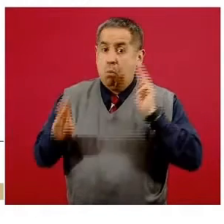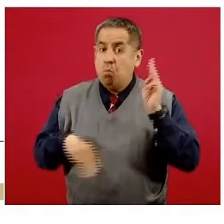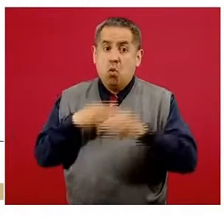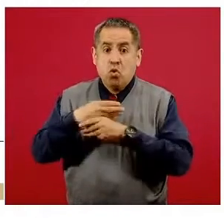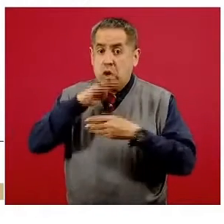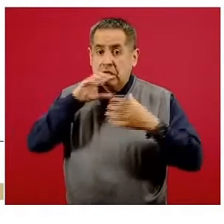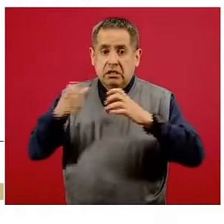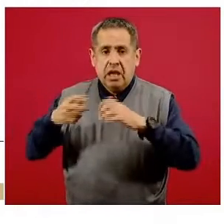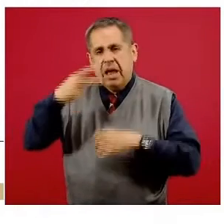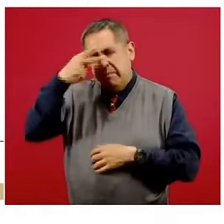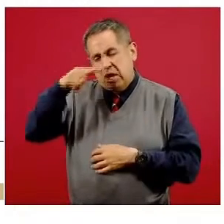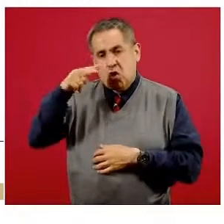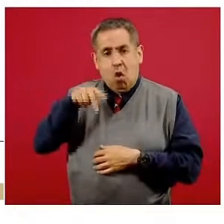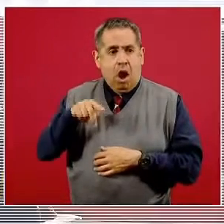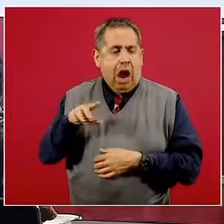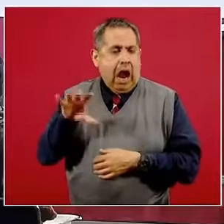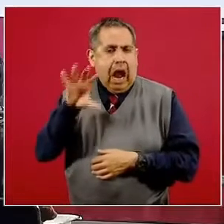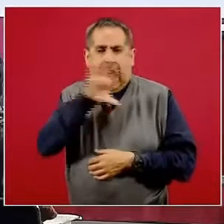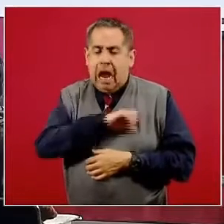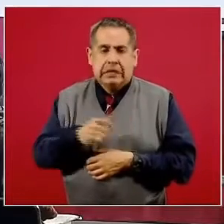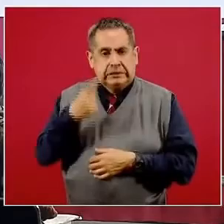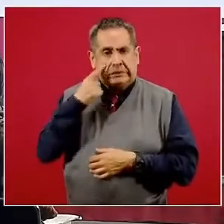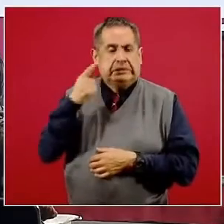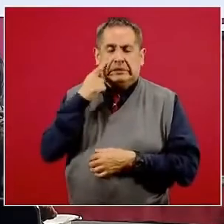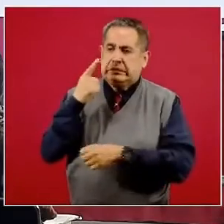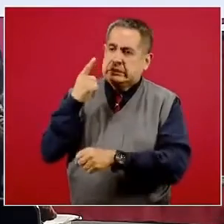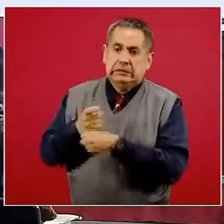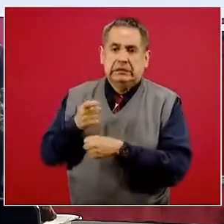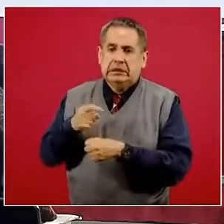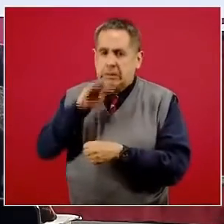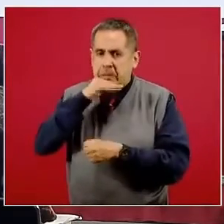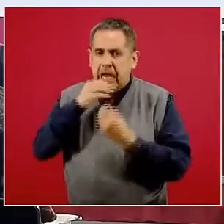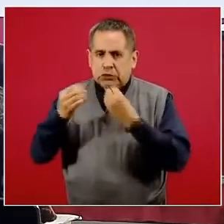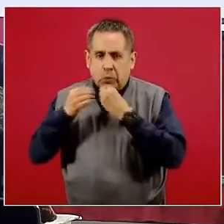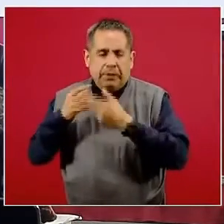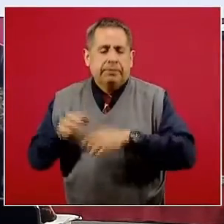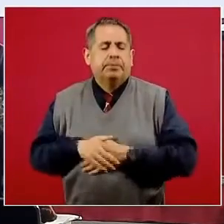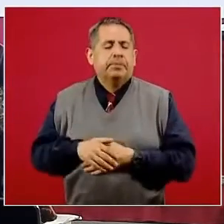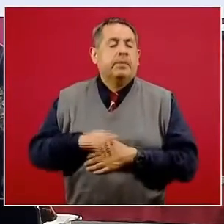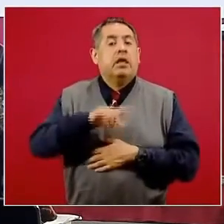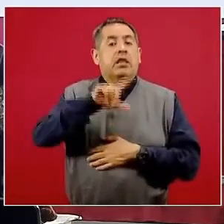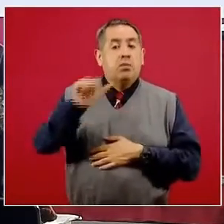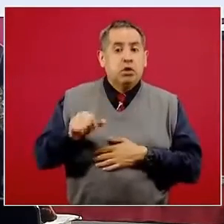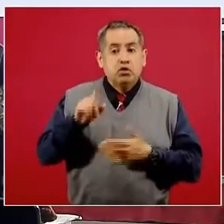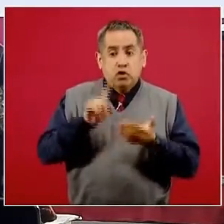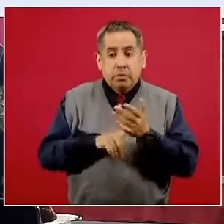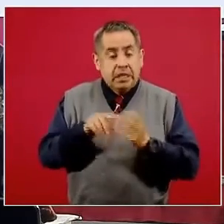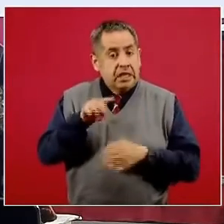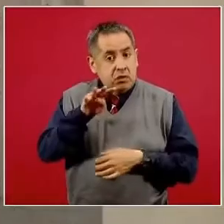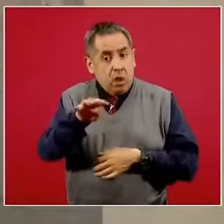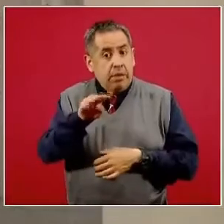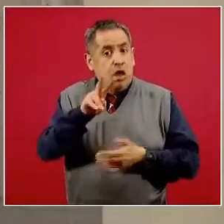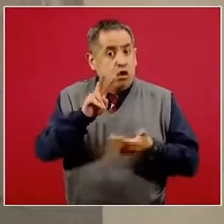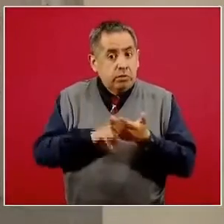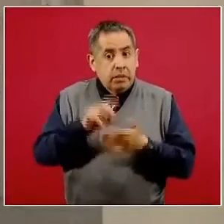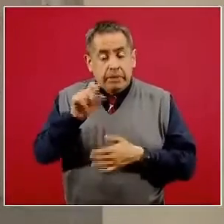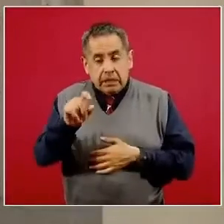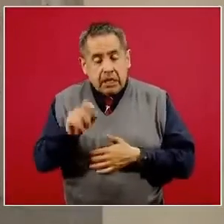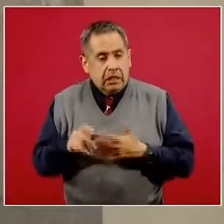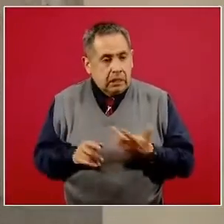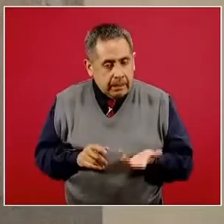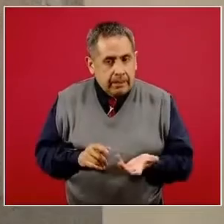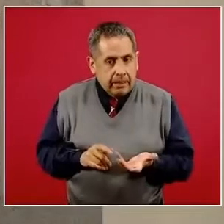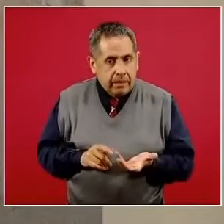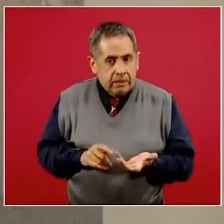pero en México es nuestro alimento básico. Ya en 2019 y en 2020 va